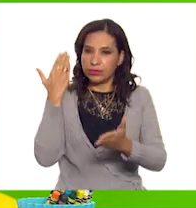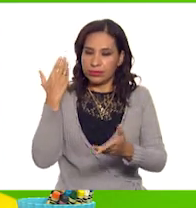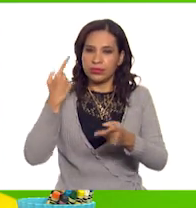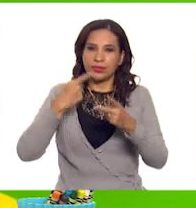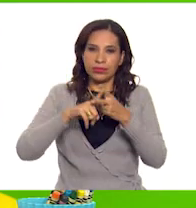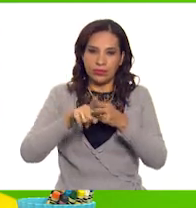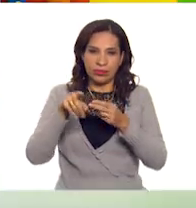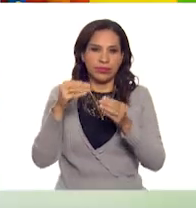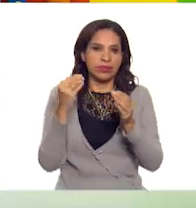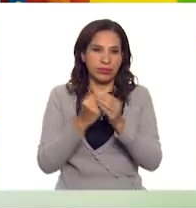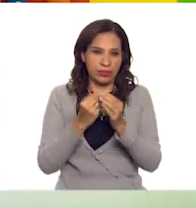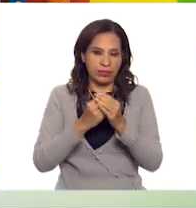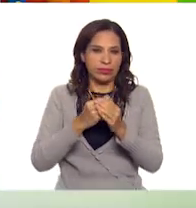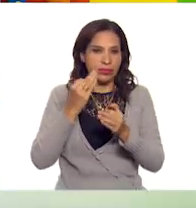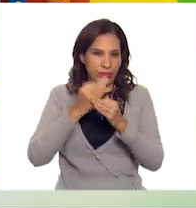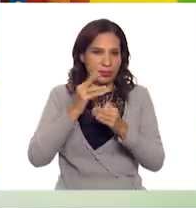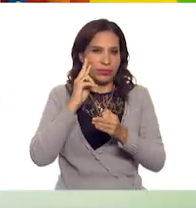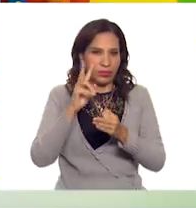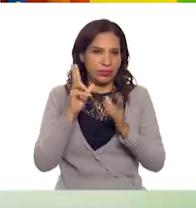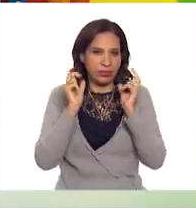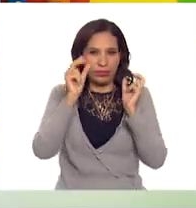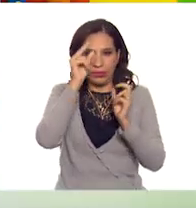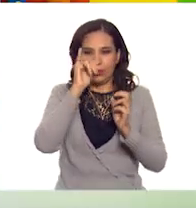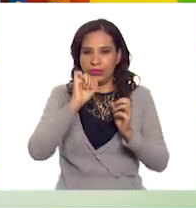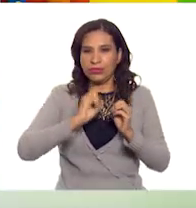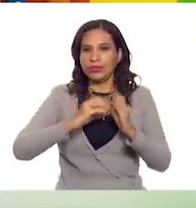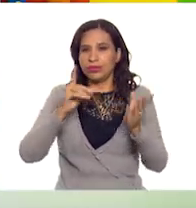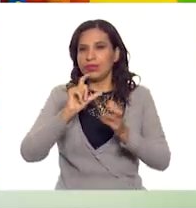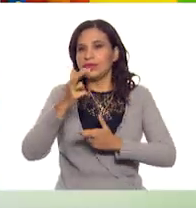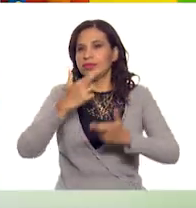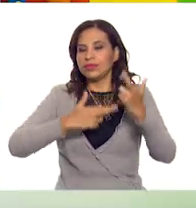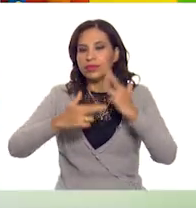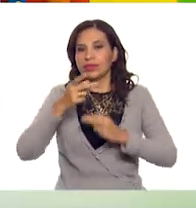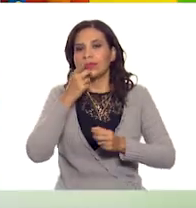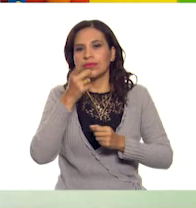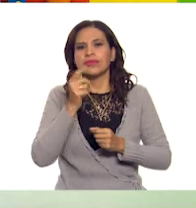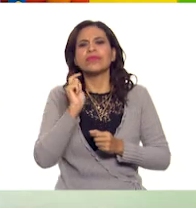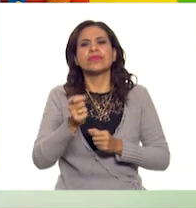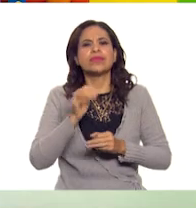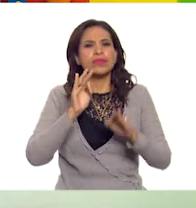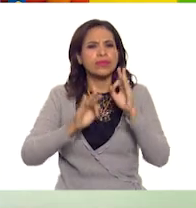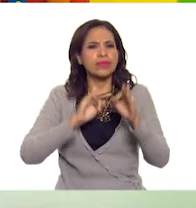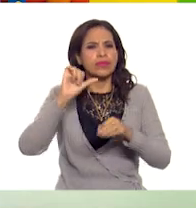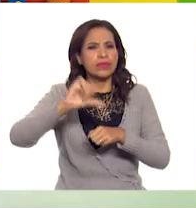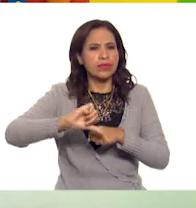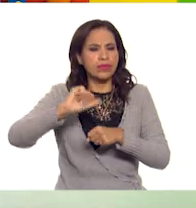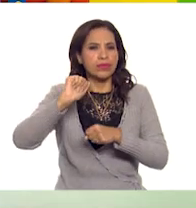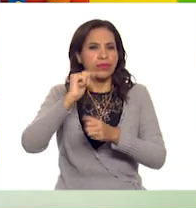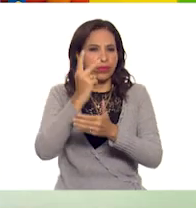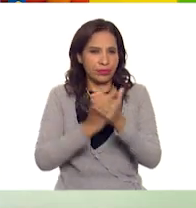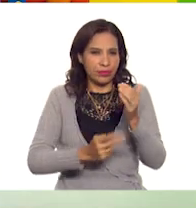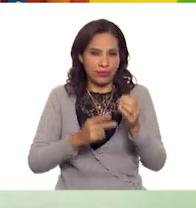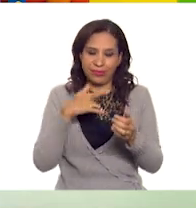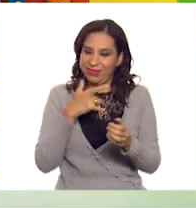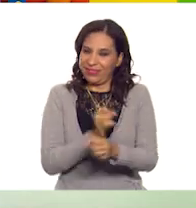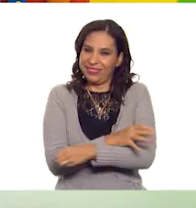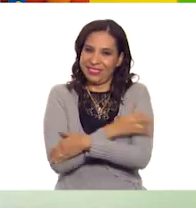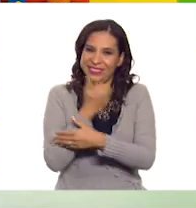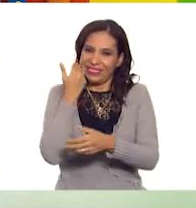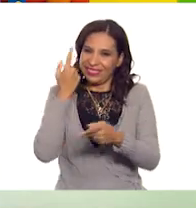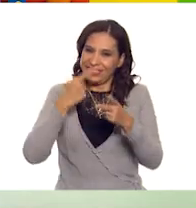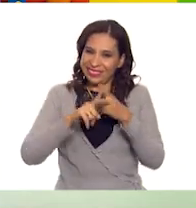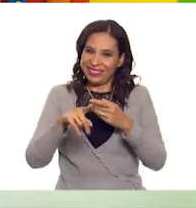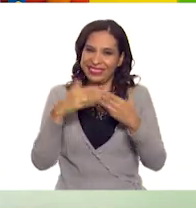sesión. ¿Te parece si vamos con él? Claro que sí. Y al regresar les diré de qué se trata el programa del día de hoy. ¡Ay, qué emoción! ¡Ya quiero